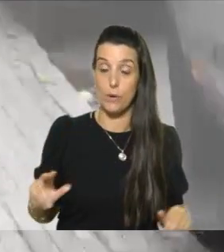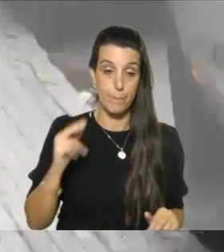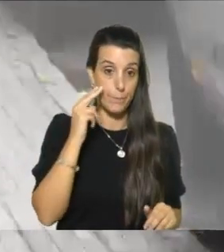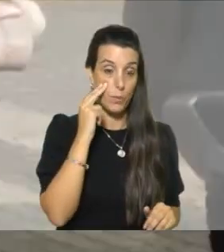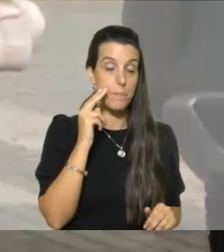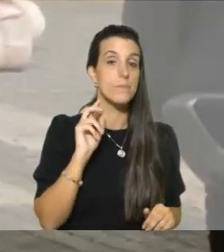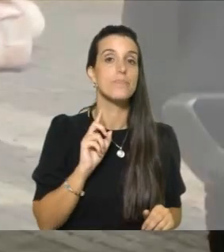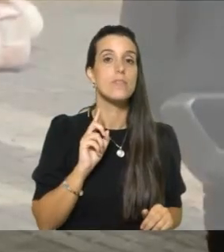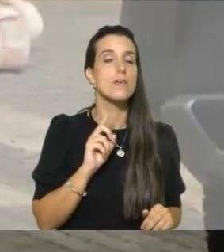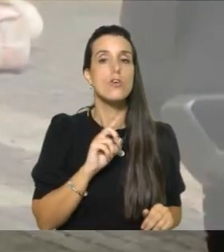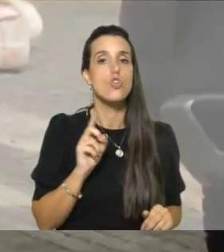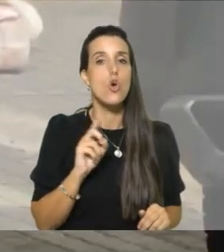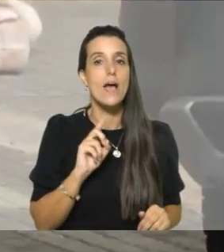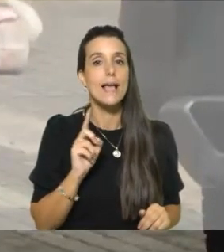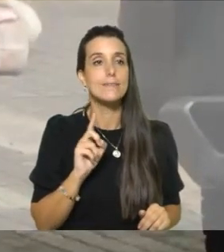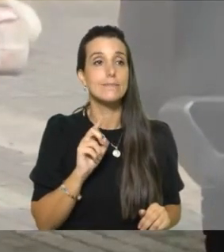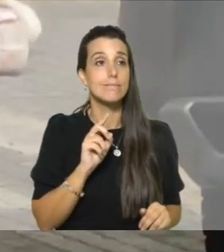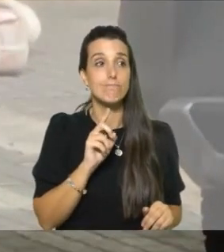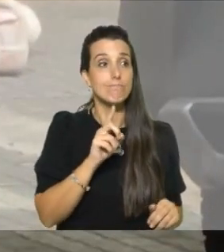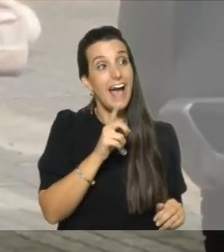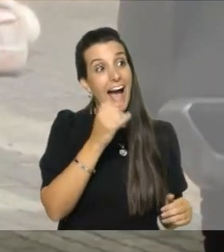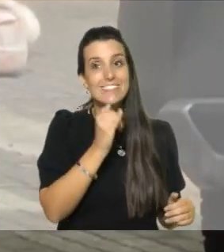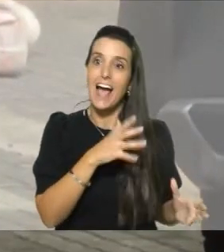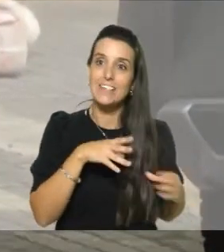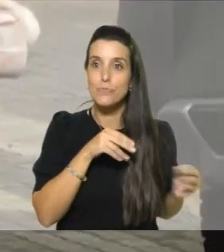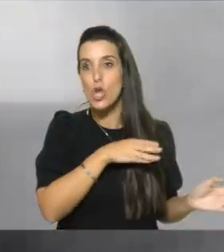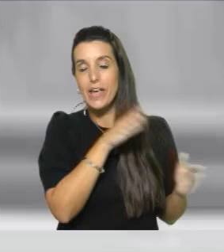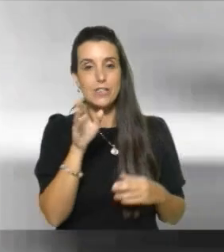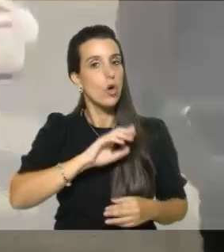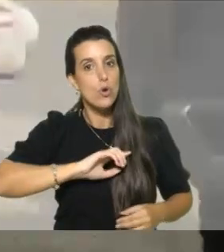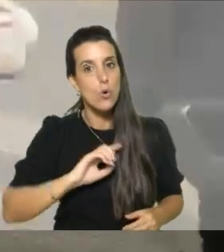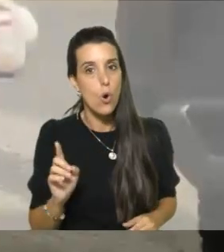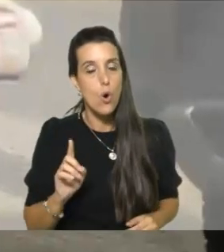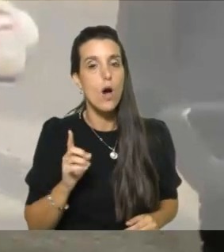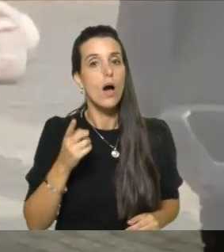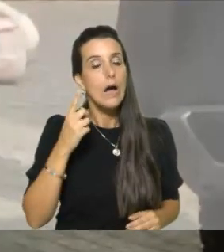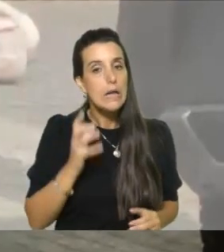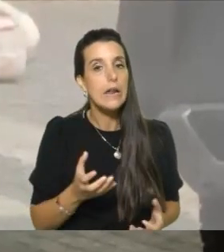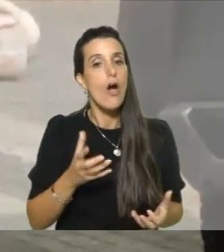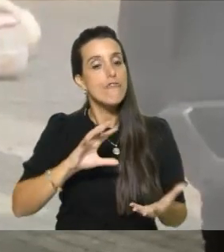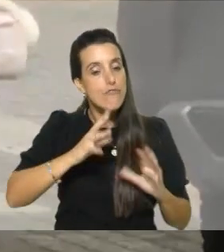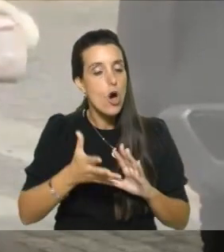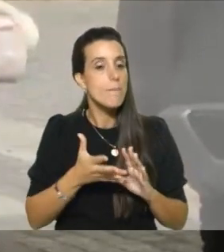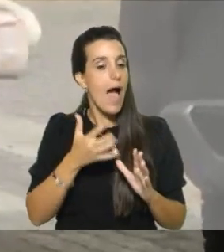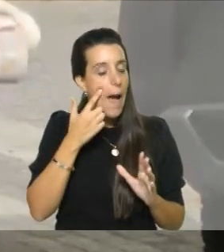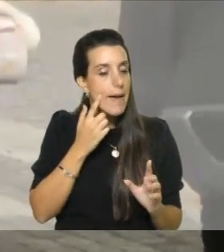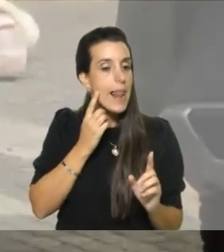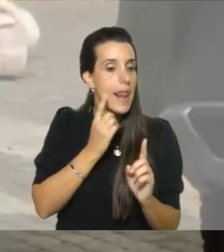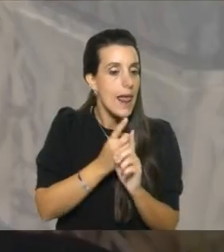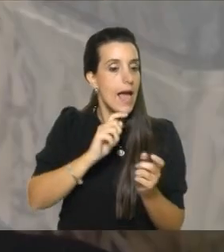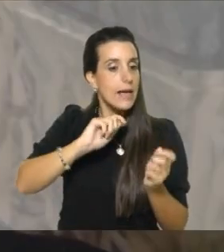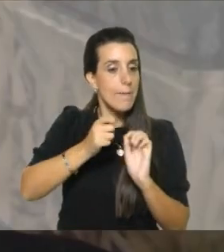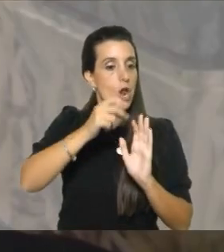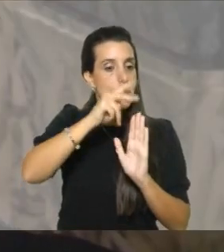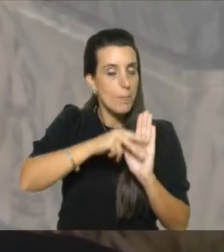eh No tuvieron cóm dar respuesta a pesar de que eh trataron de muchas formas hicieron modificaciones